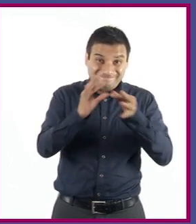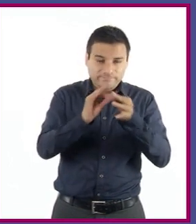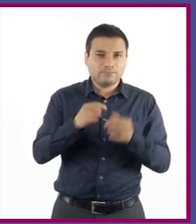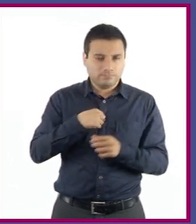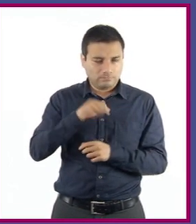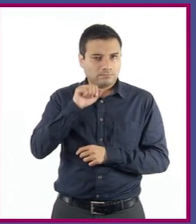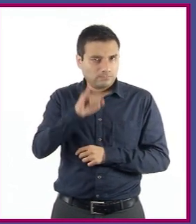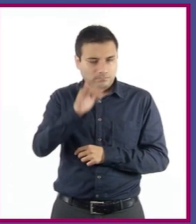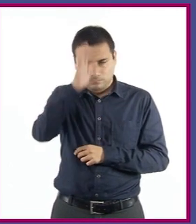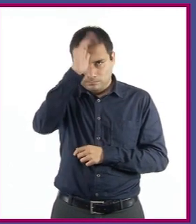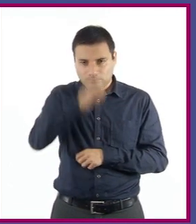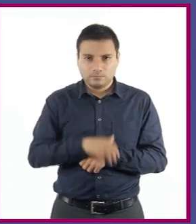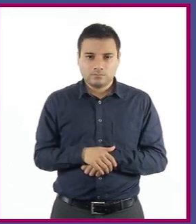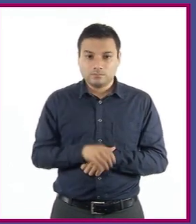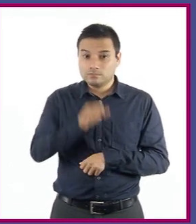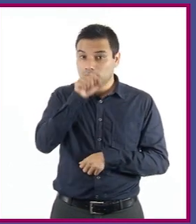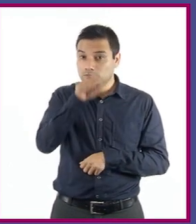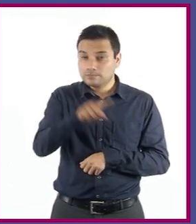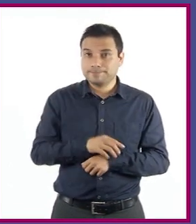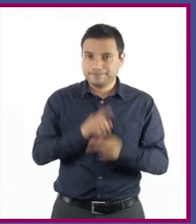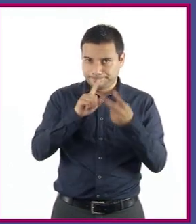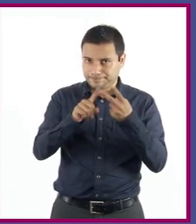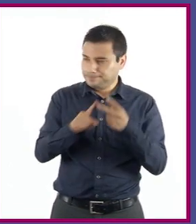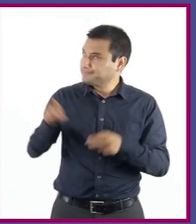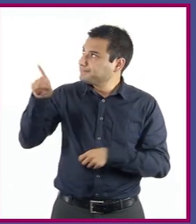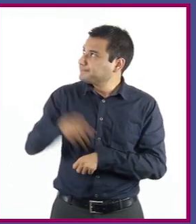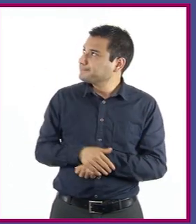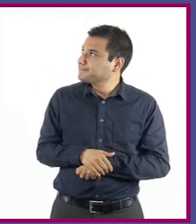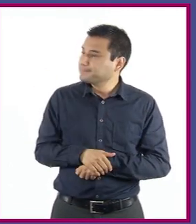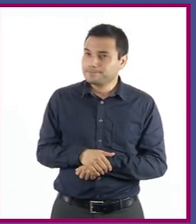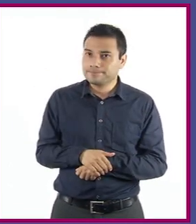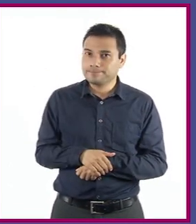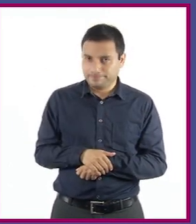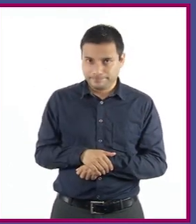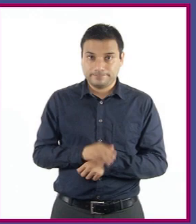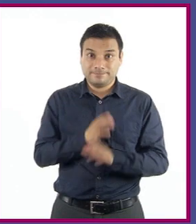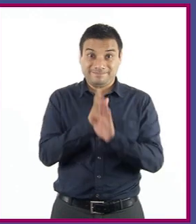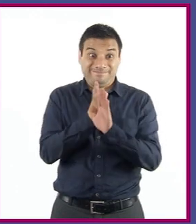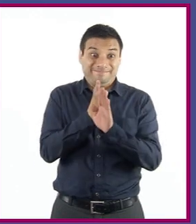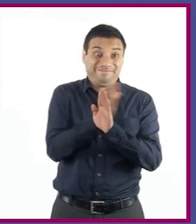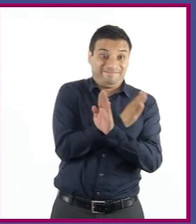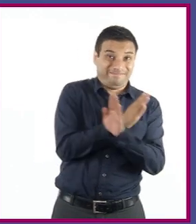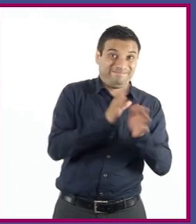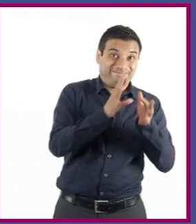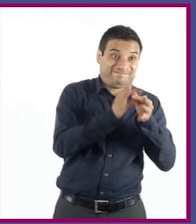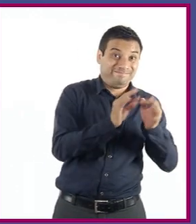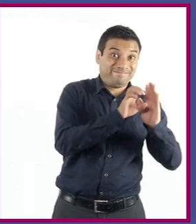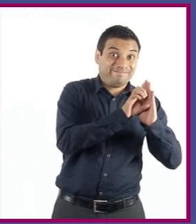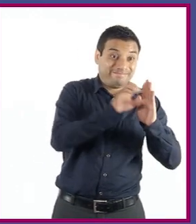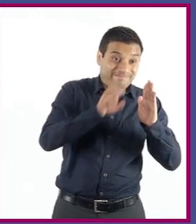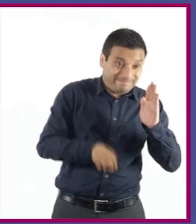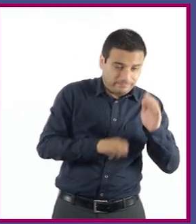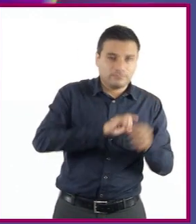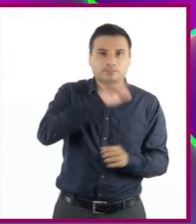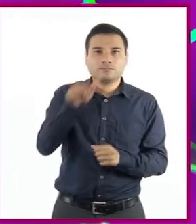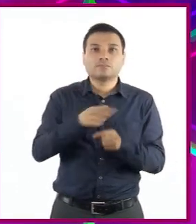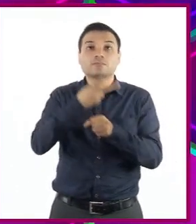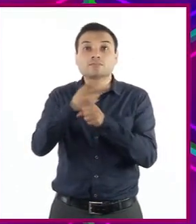de la misma manera, para hacer referencia de dos situaciones que tienen relación y se asemejan en su